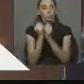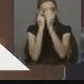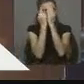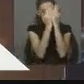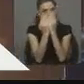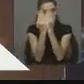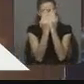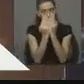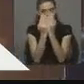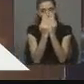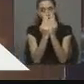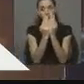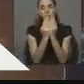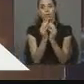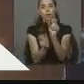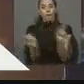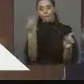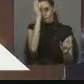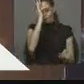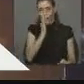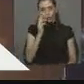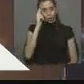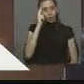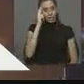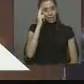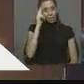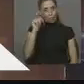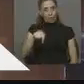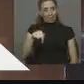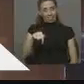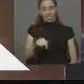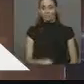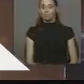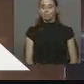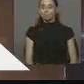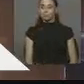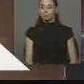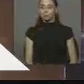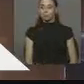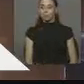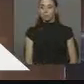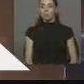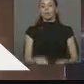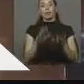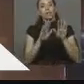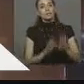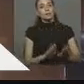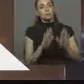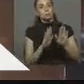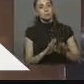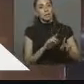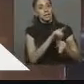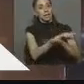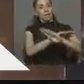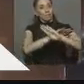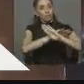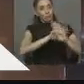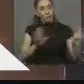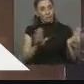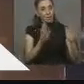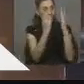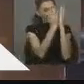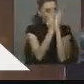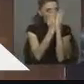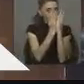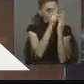estudioso. Varios funcionarios se recordarán de él acá, que tenían que quedarse esperando a que terminara de